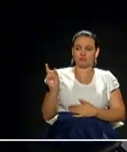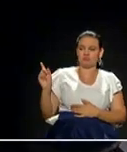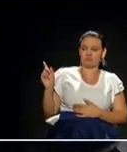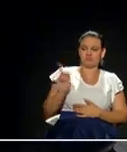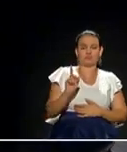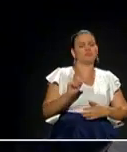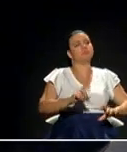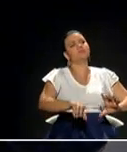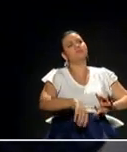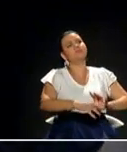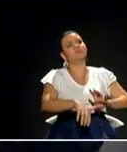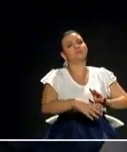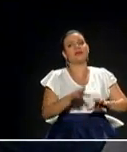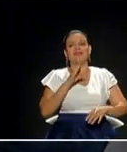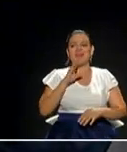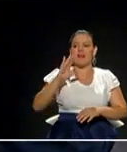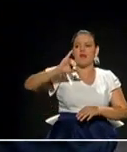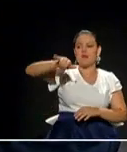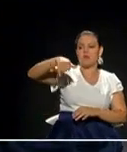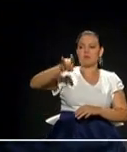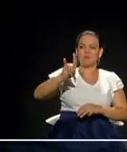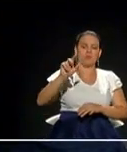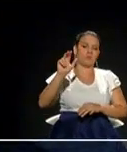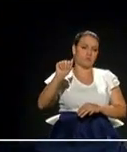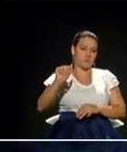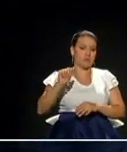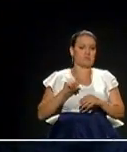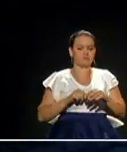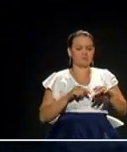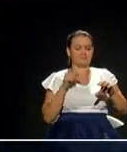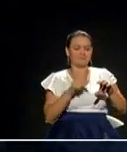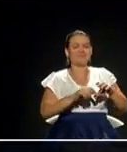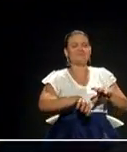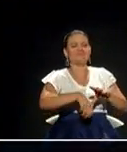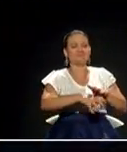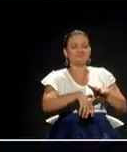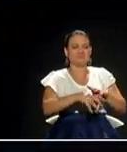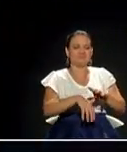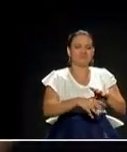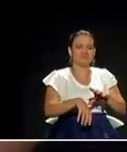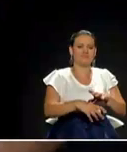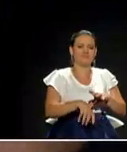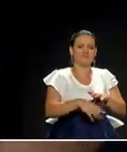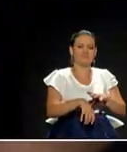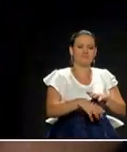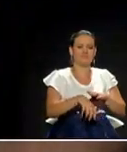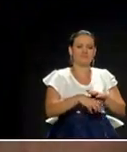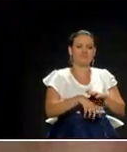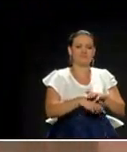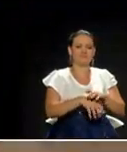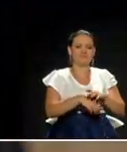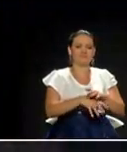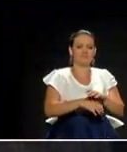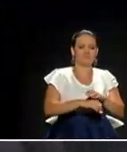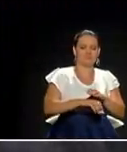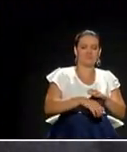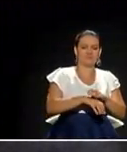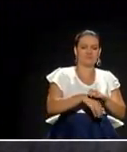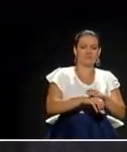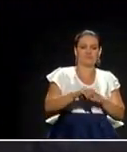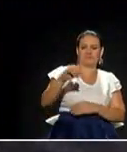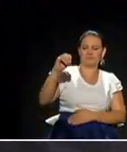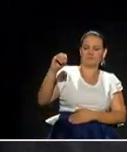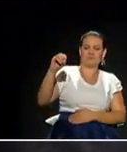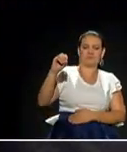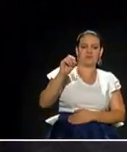con el candidato juan david balderrama del movimiento todos juntos para que tome su valor vamos a revisar qué número salió